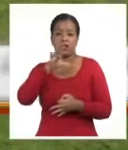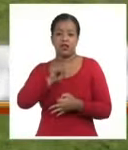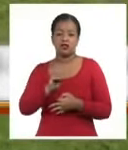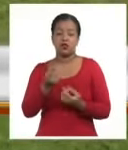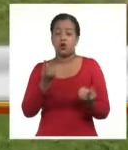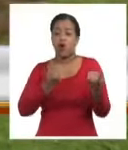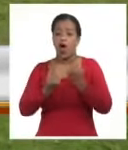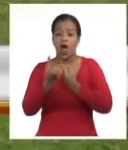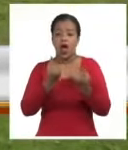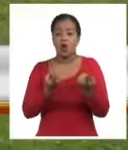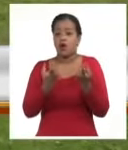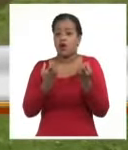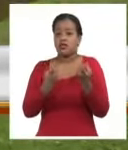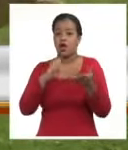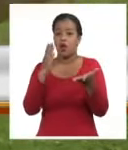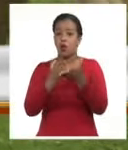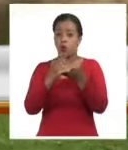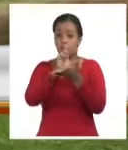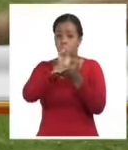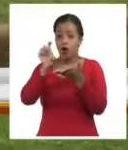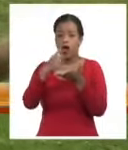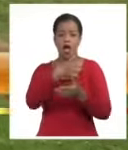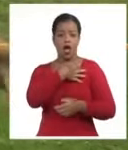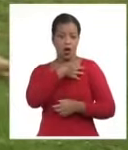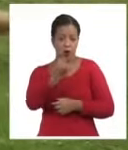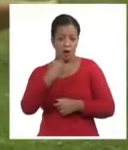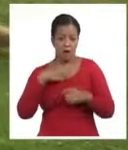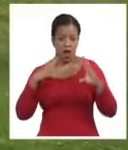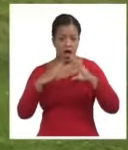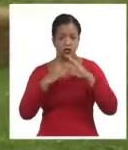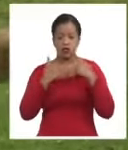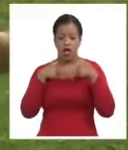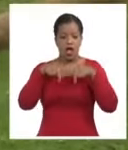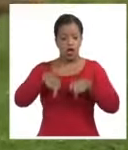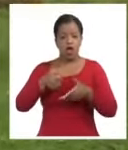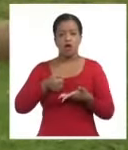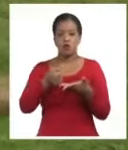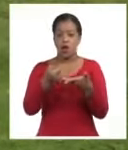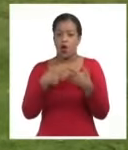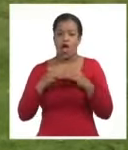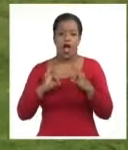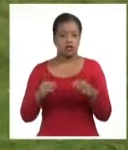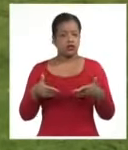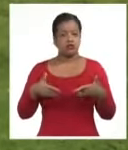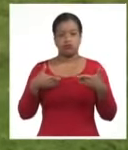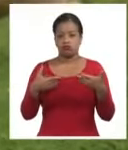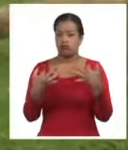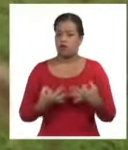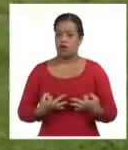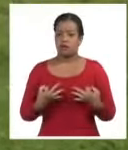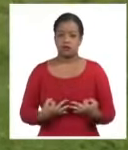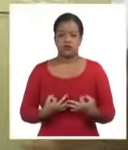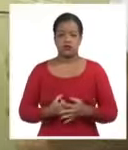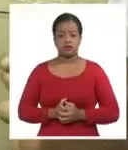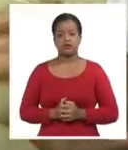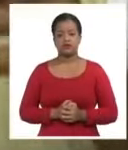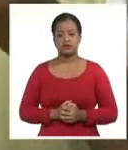en la escuela, me van a buscar a mi casa, que yo estoy aquí. Y así seré hasta que me llegue la